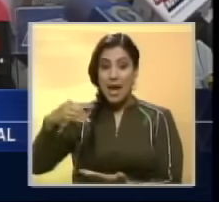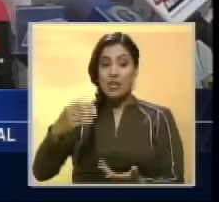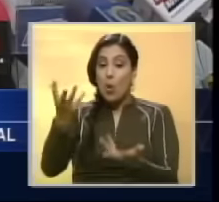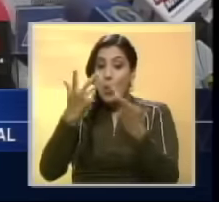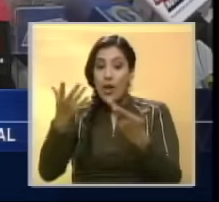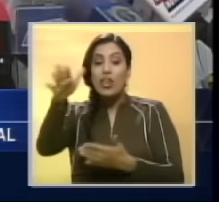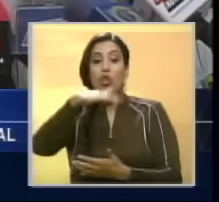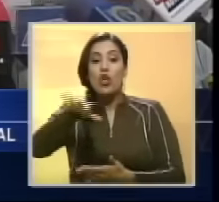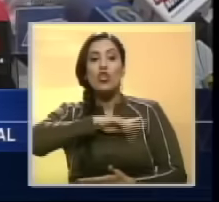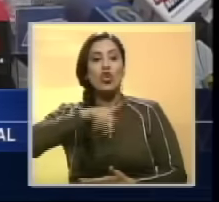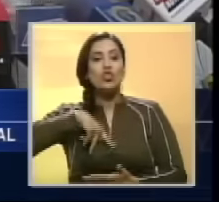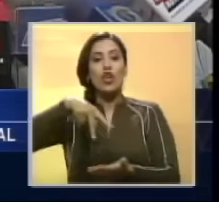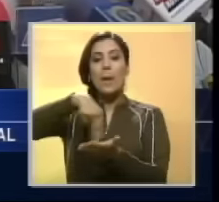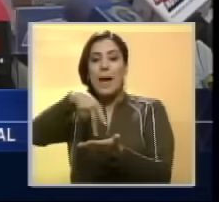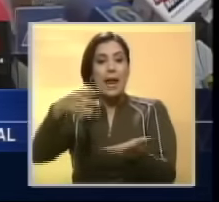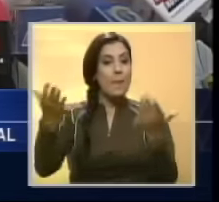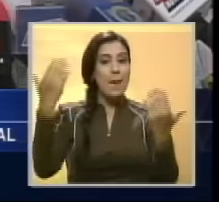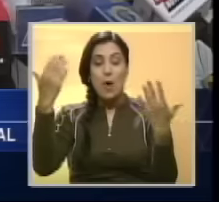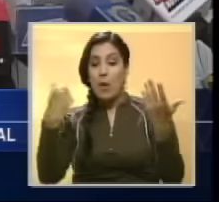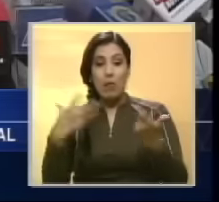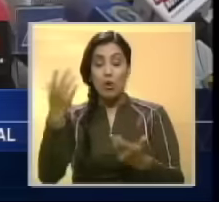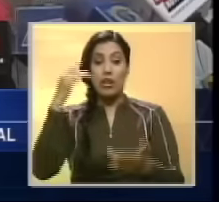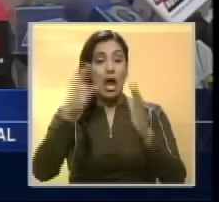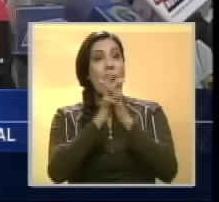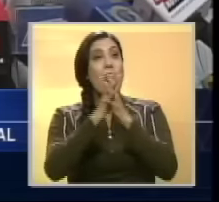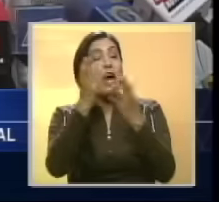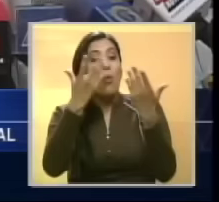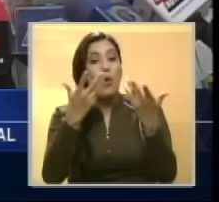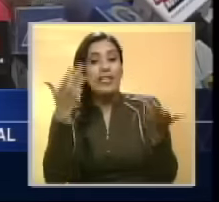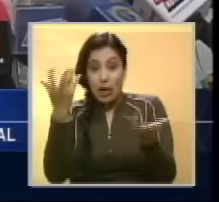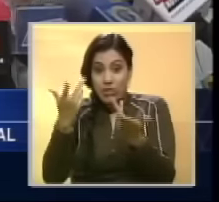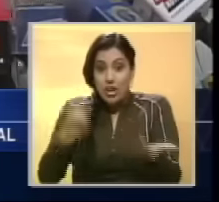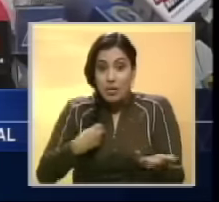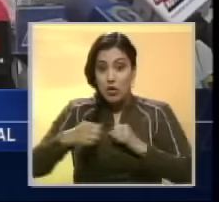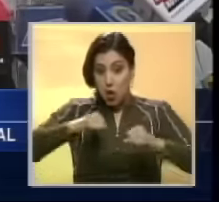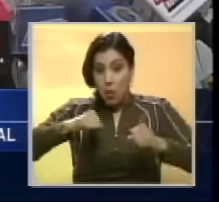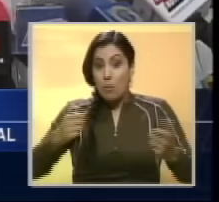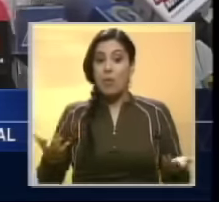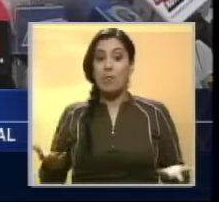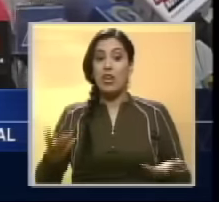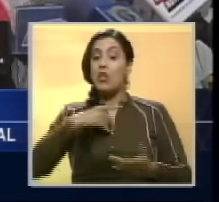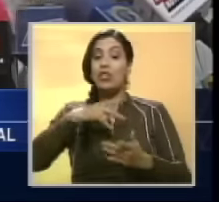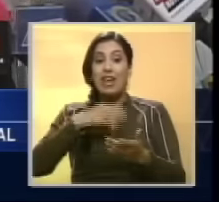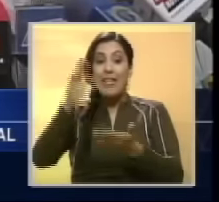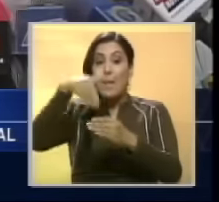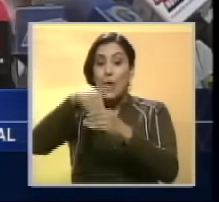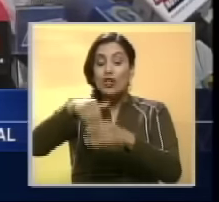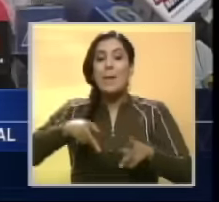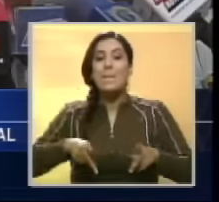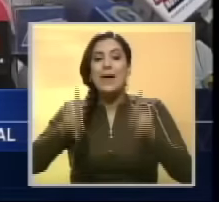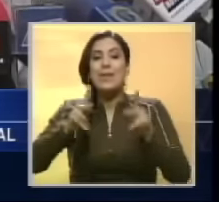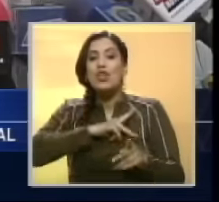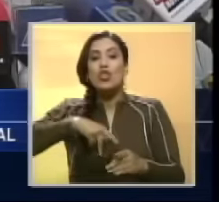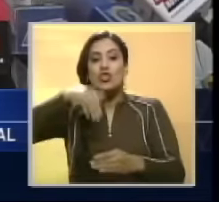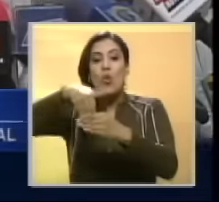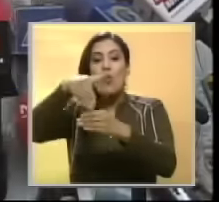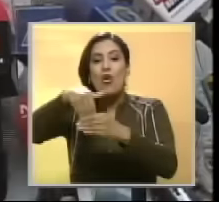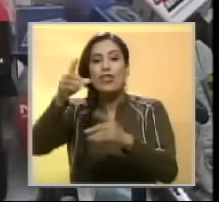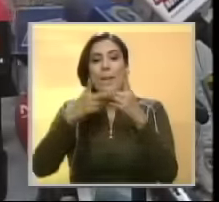díganos Dónde tenemos que bailar la conga a quién le tenemos que rezar qué es lo que tenemos quec Para que no haga nuestro nos permita ser nuestro